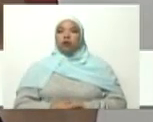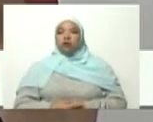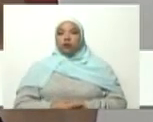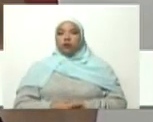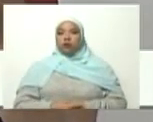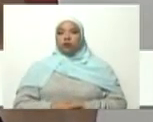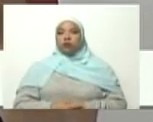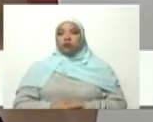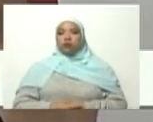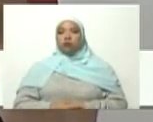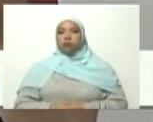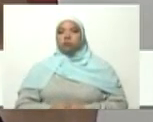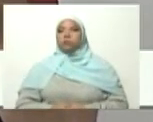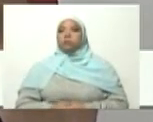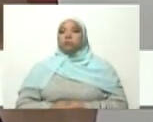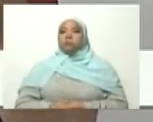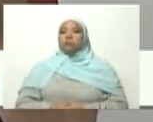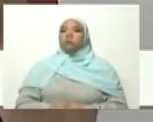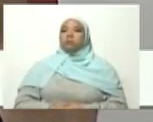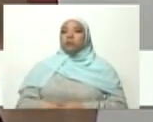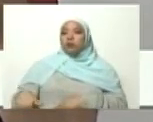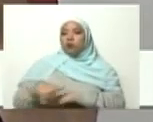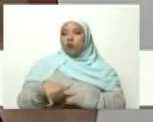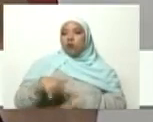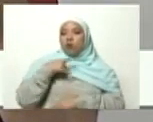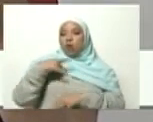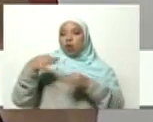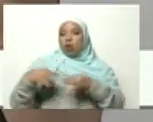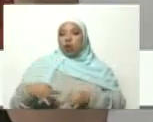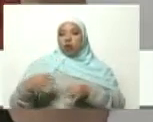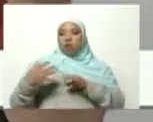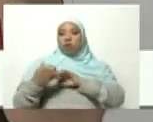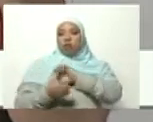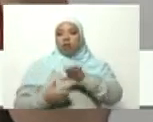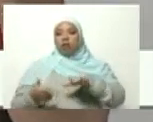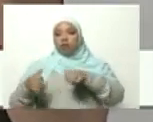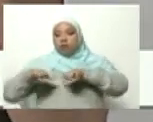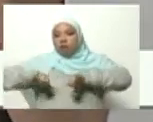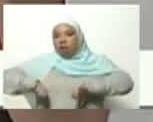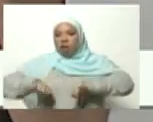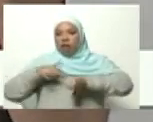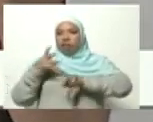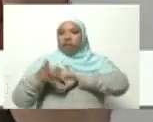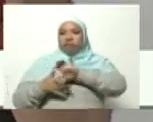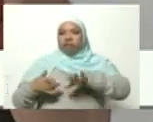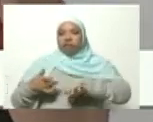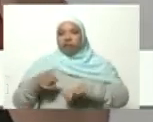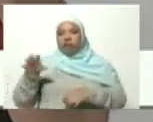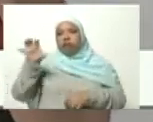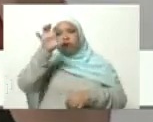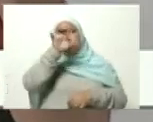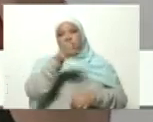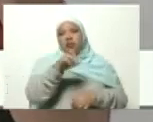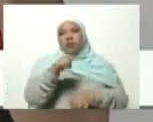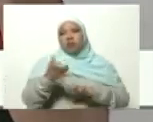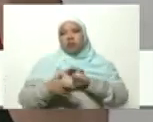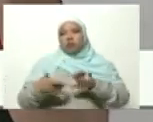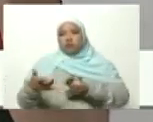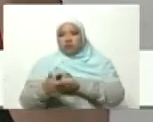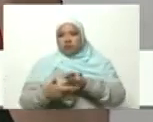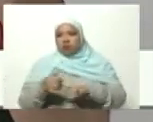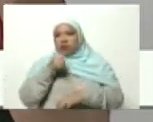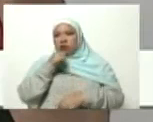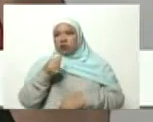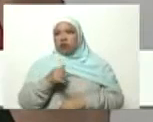No es verdad que hay tanques en las calles, no es verdad que todo está destruido. Problema, como hay problema en todos los países. Hay gente que tiene, mire,